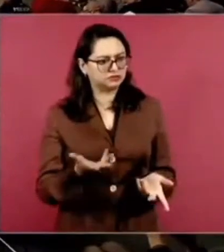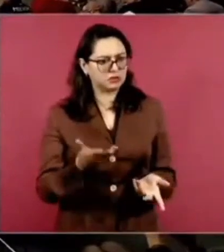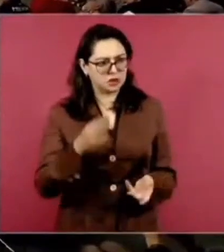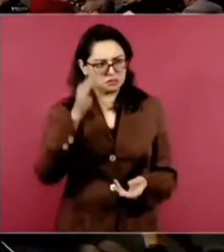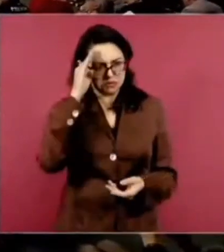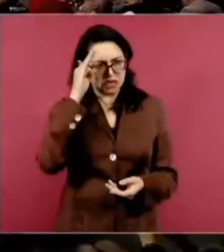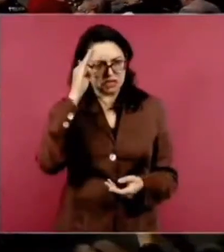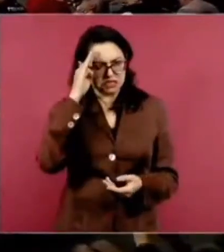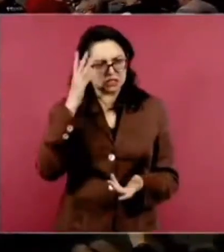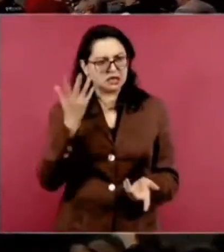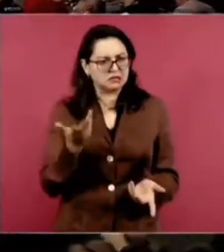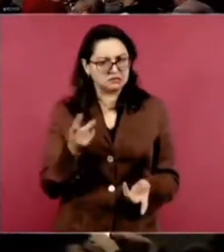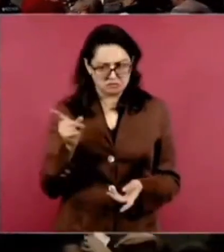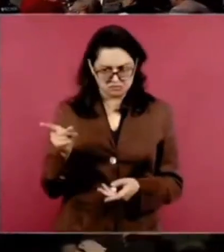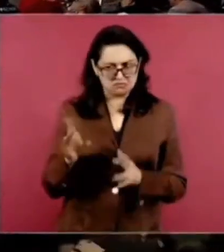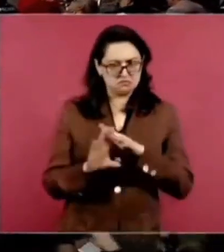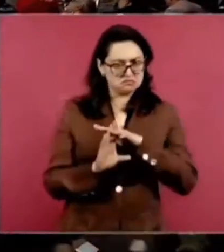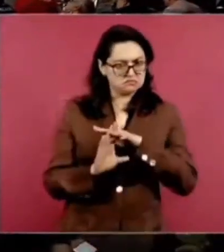si